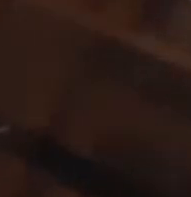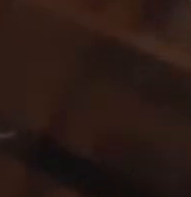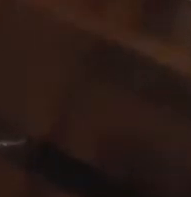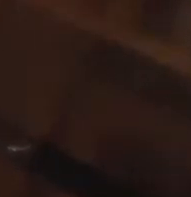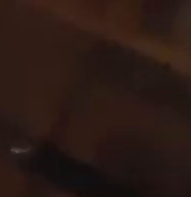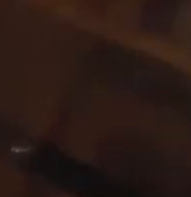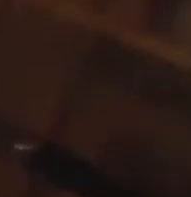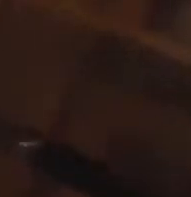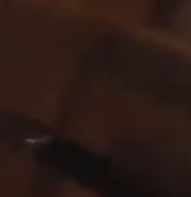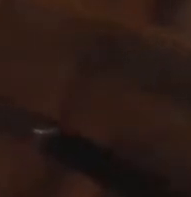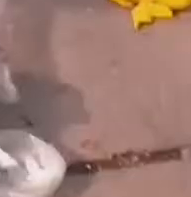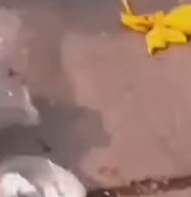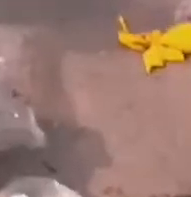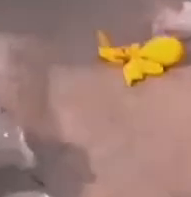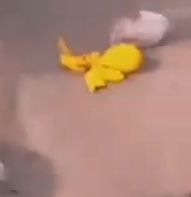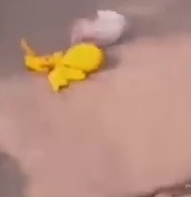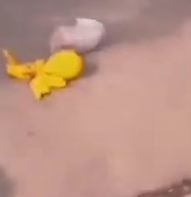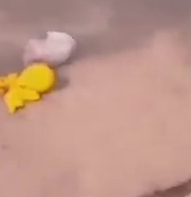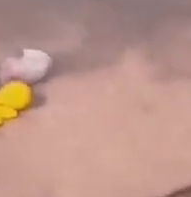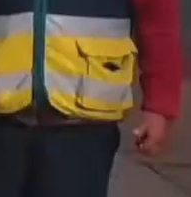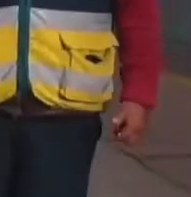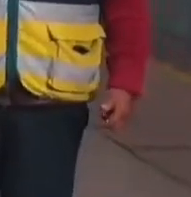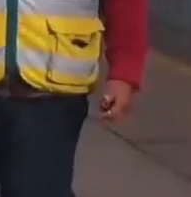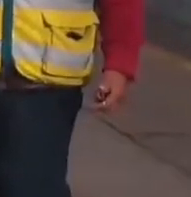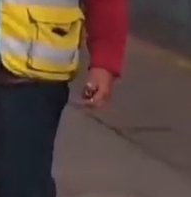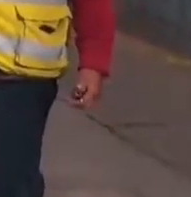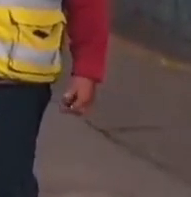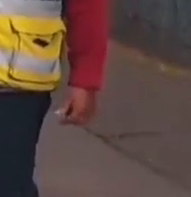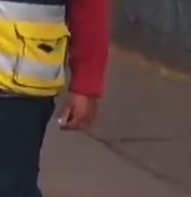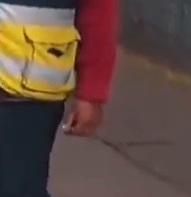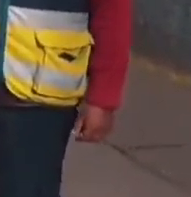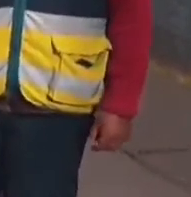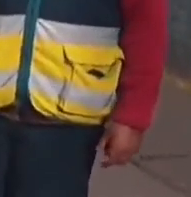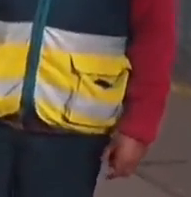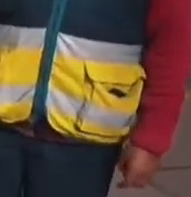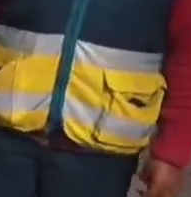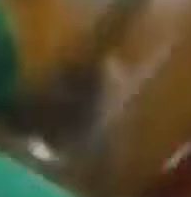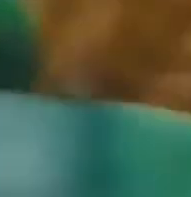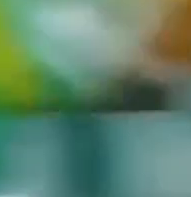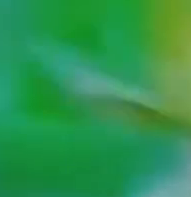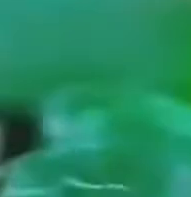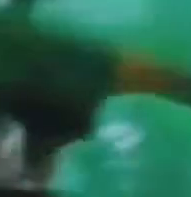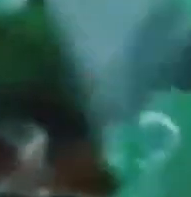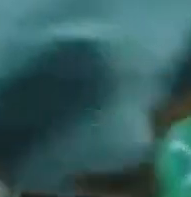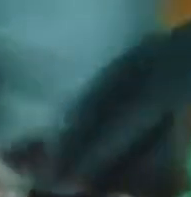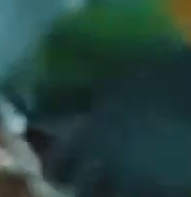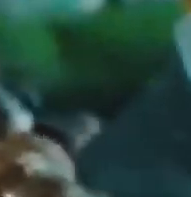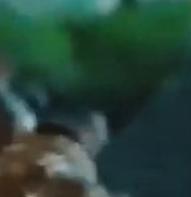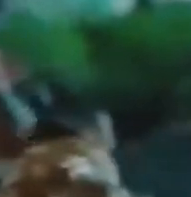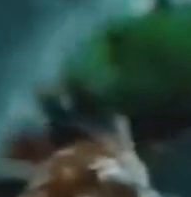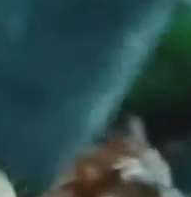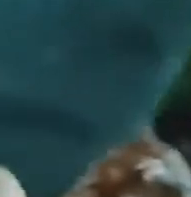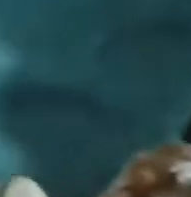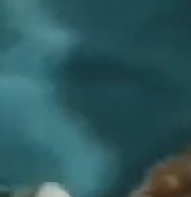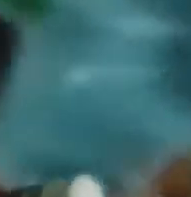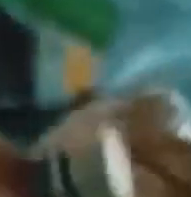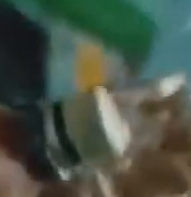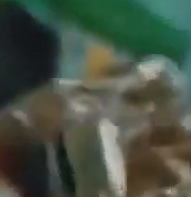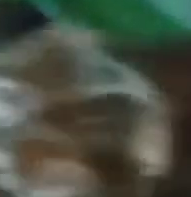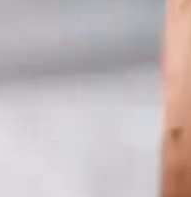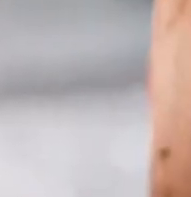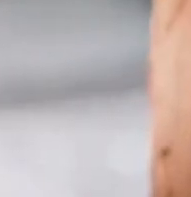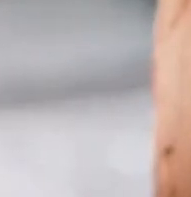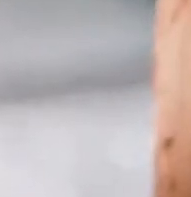vidrio. Cuidemos a nuestros operarios de limpieza y a quienes puedan tener contacto con los residuos sólidos. Dejar vidrio sin protección puede ser peligroso